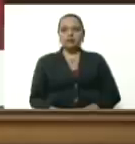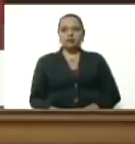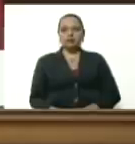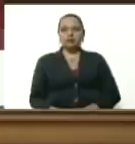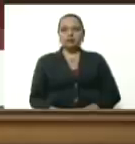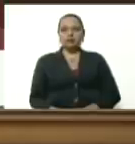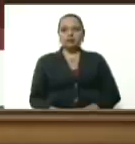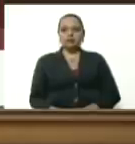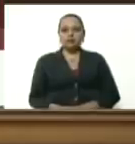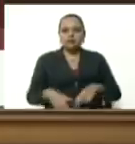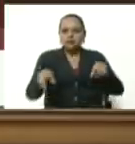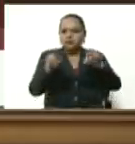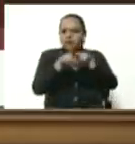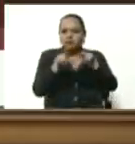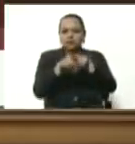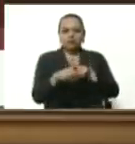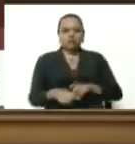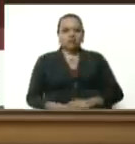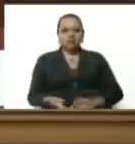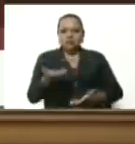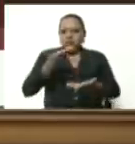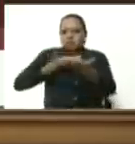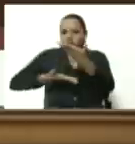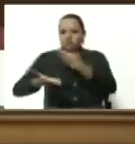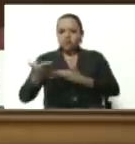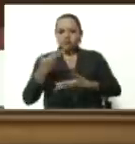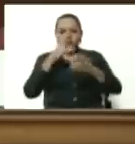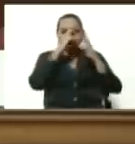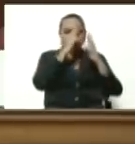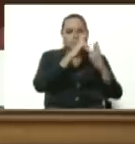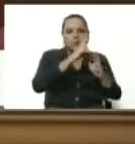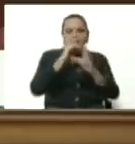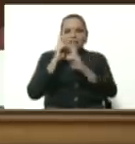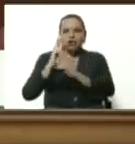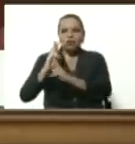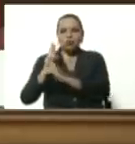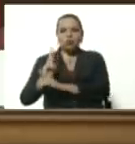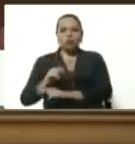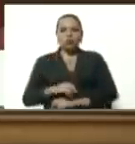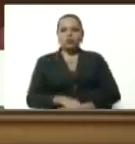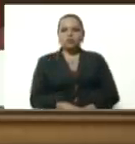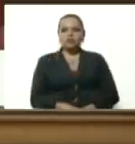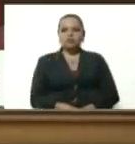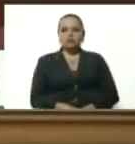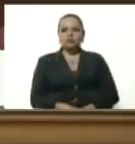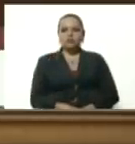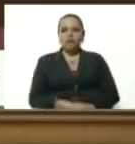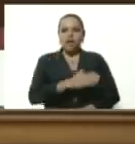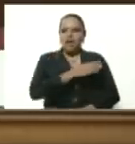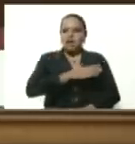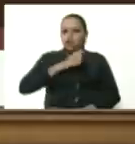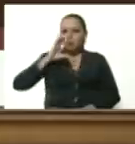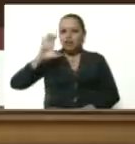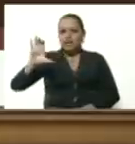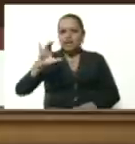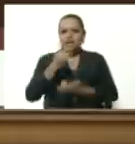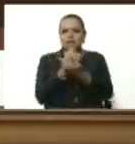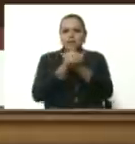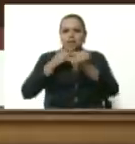de iguales, trato de respeto a la soberanía, a la